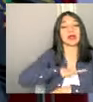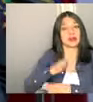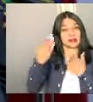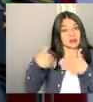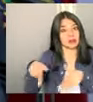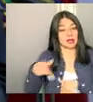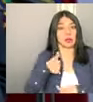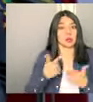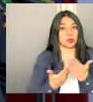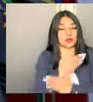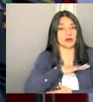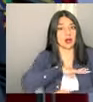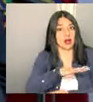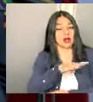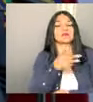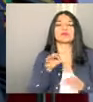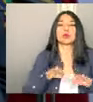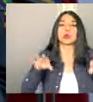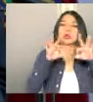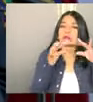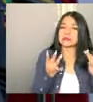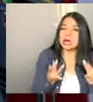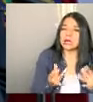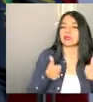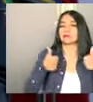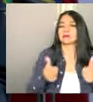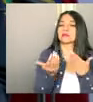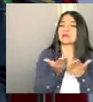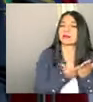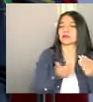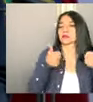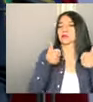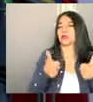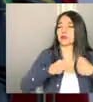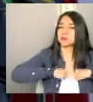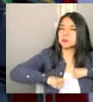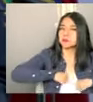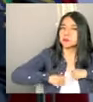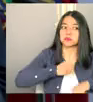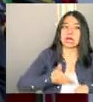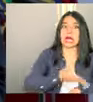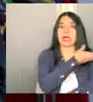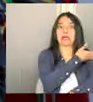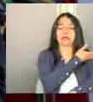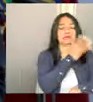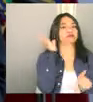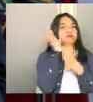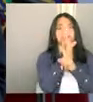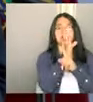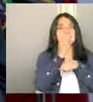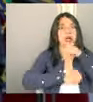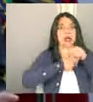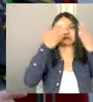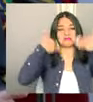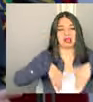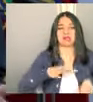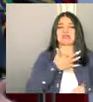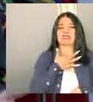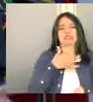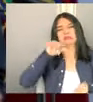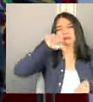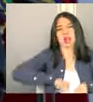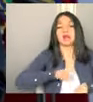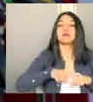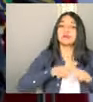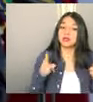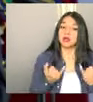del servicio y la diligencia en la atención de un servicio que tuvo críticas el año que terminó, evidentemente,